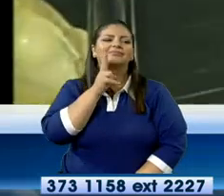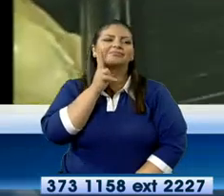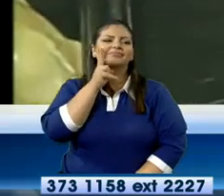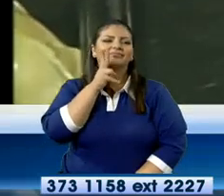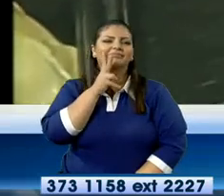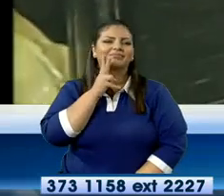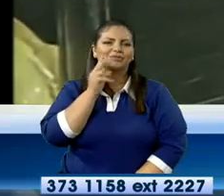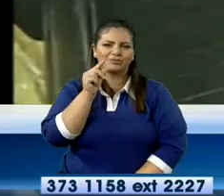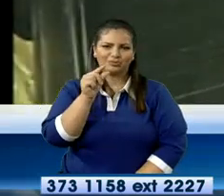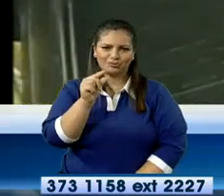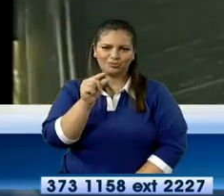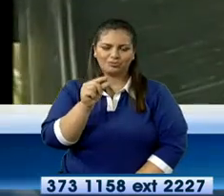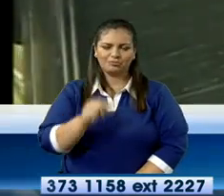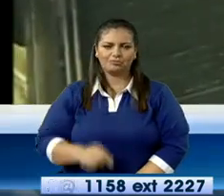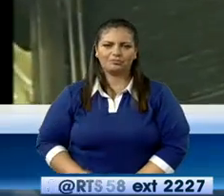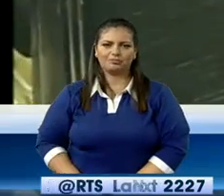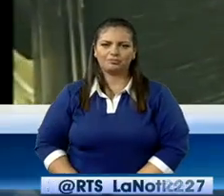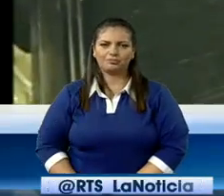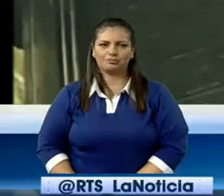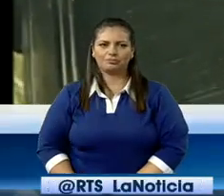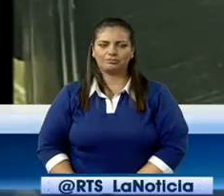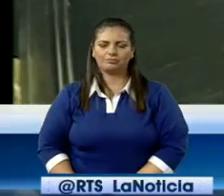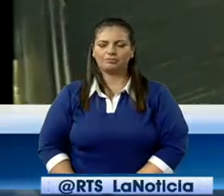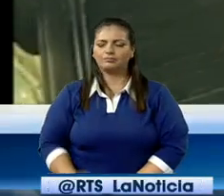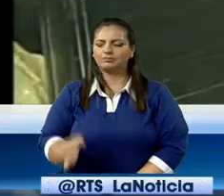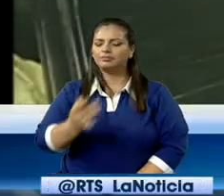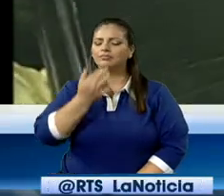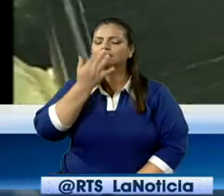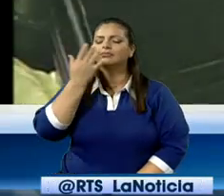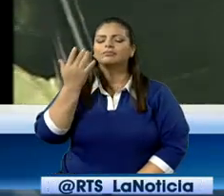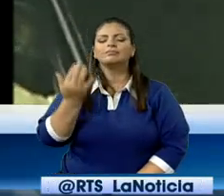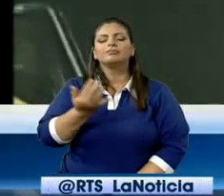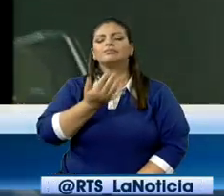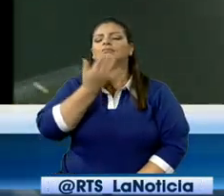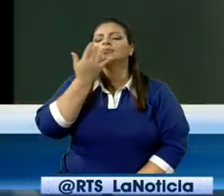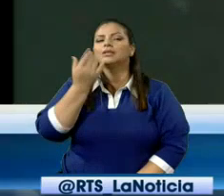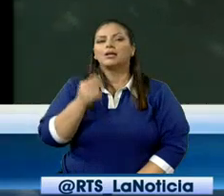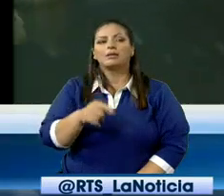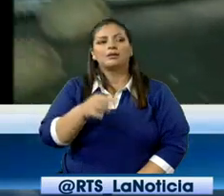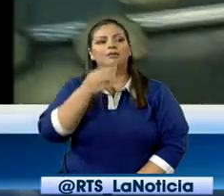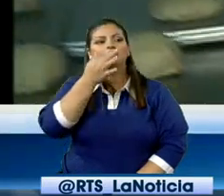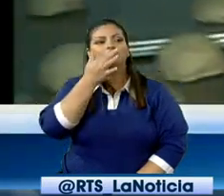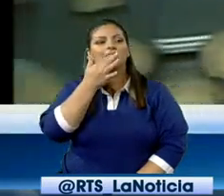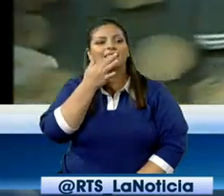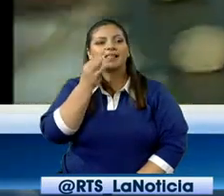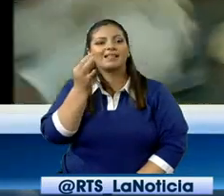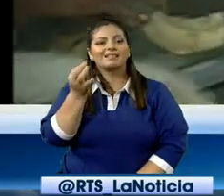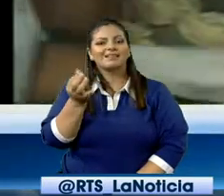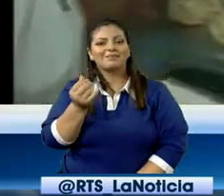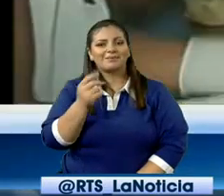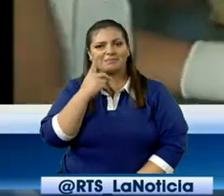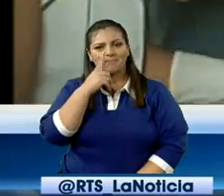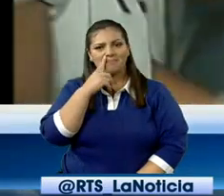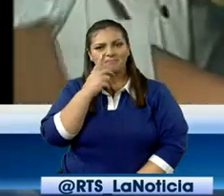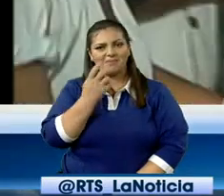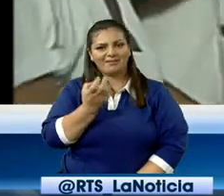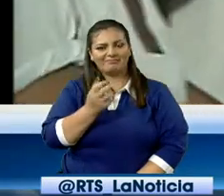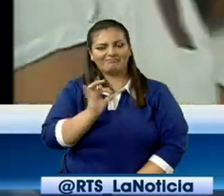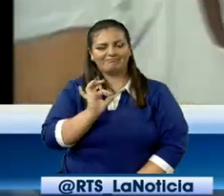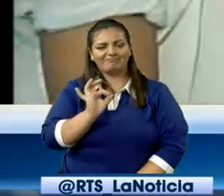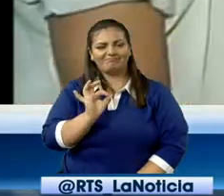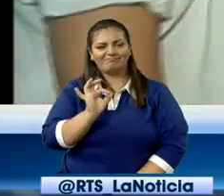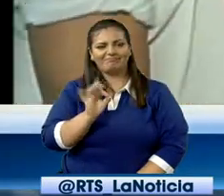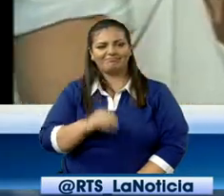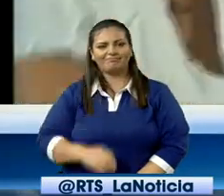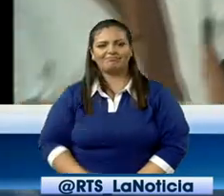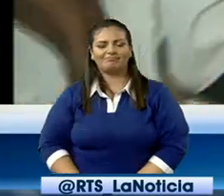especial, un poquito de vino para que le dé aroma, sabor al pan de Pascua, y eso creo que es lo que lo hace único. Entonces, don